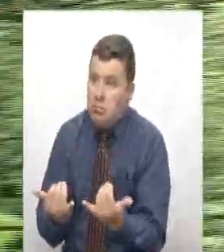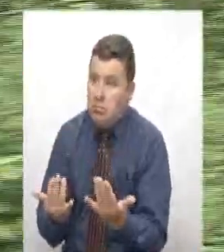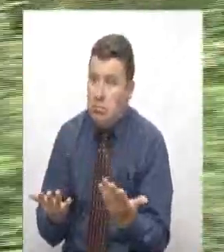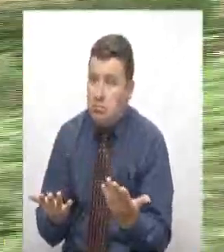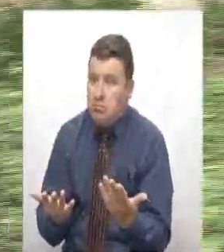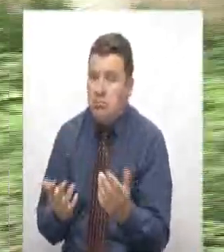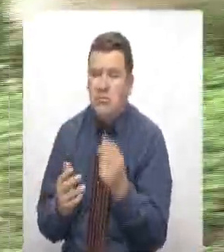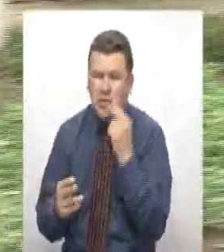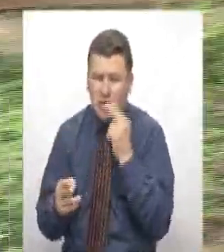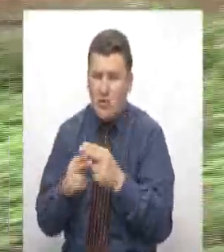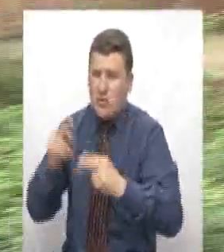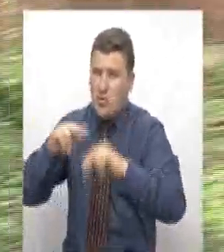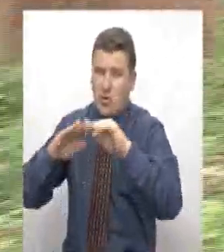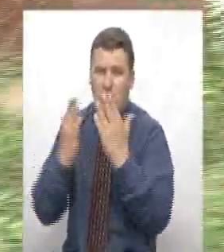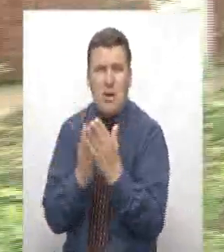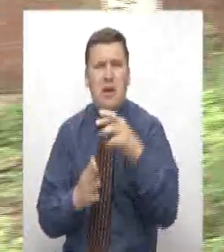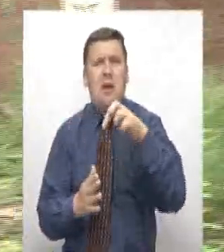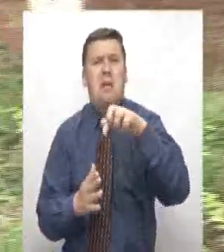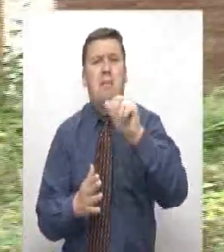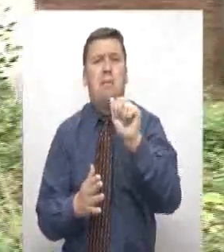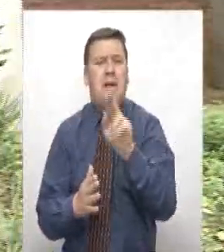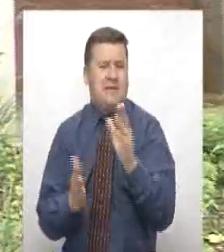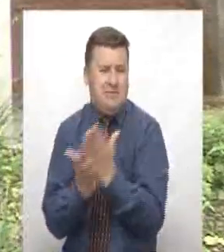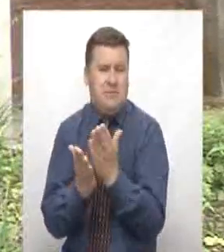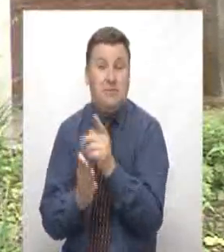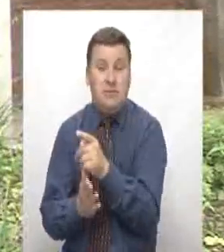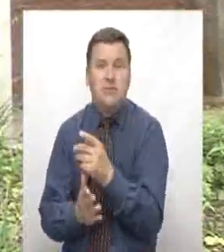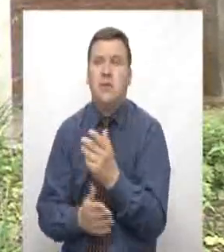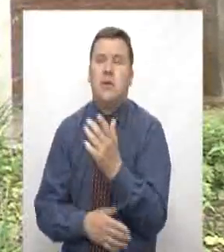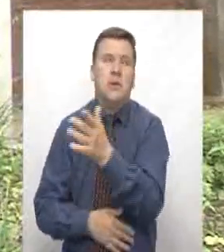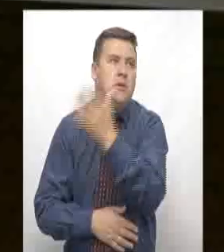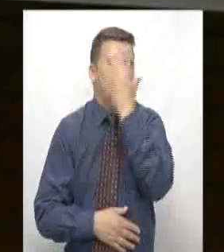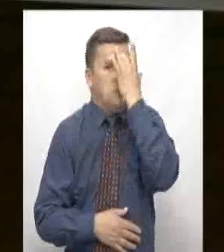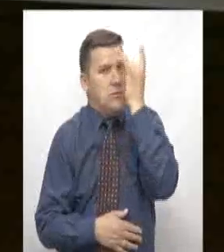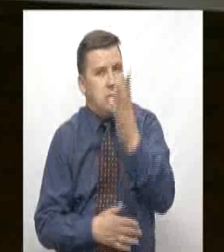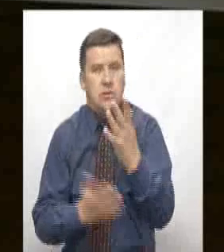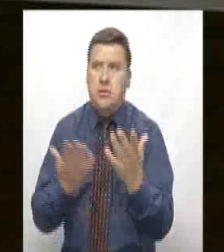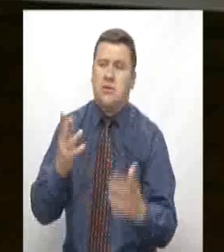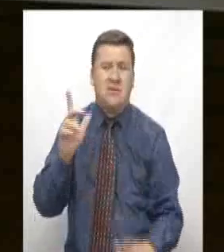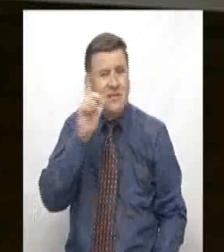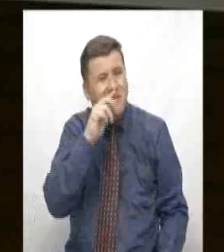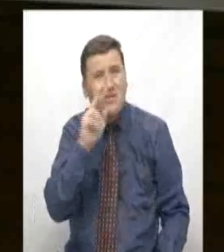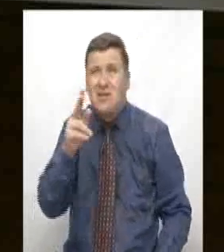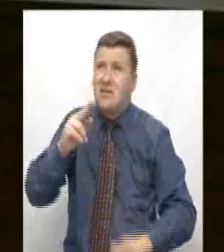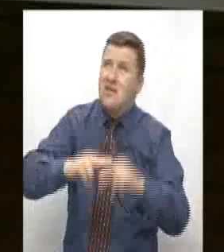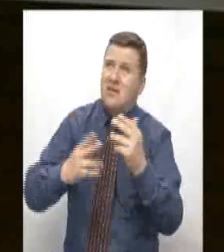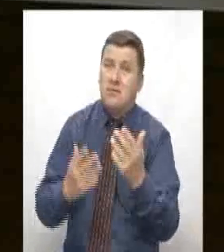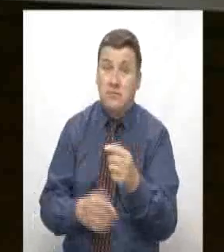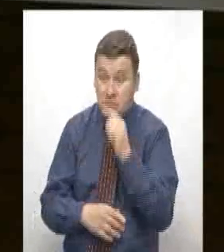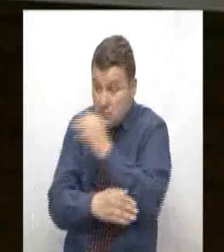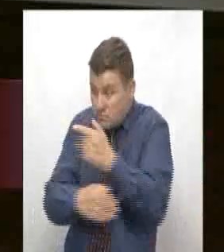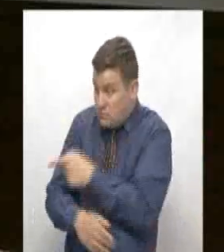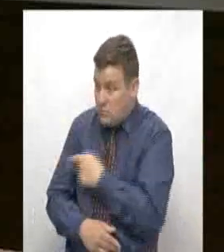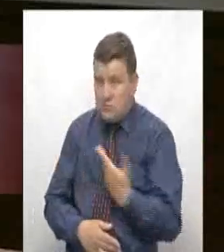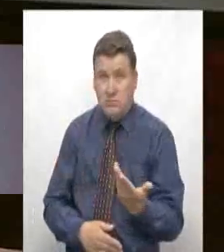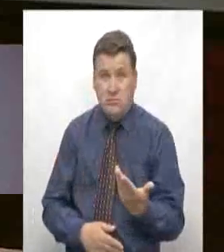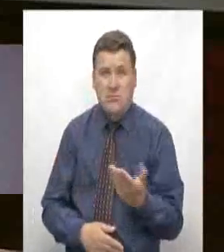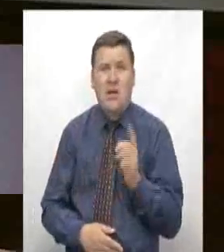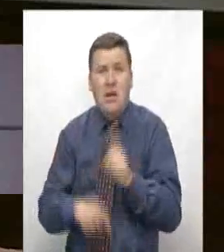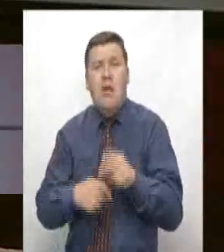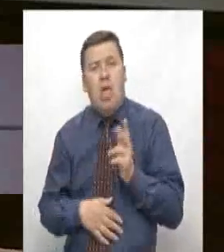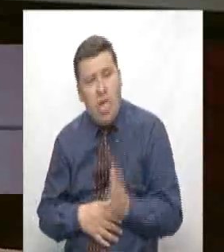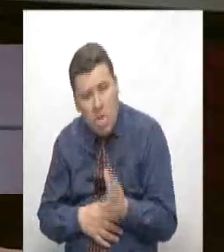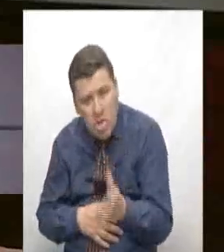Paz, como se le conoce, terminó siendo para ellos un dolor de cabeza. Da tristeza que acá hay muchísimos niños que se van a